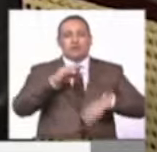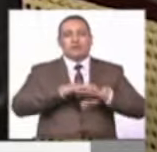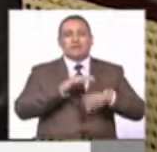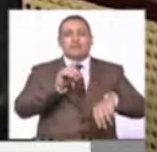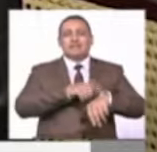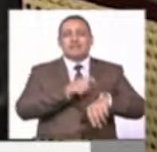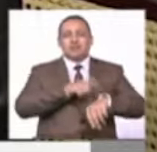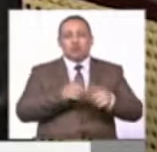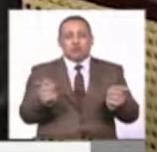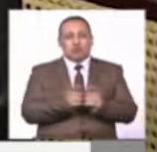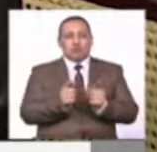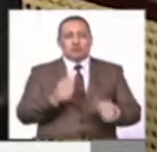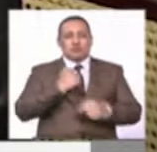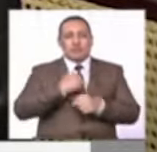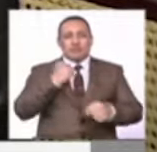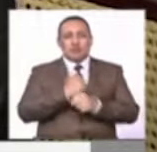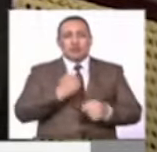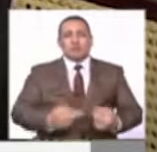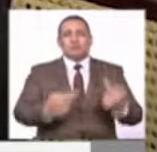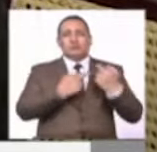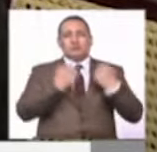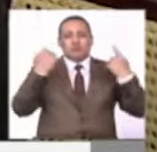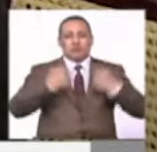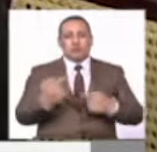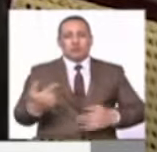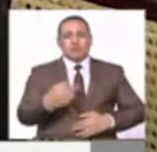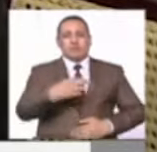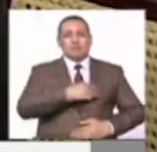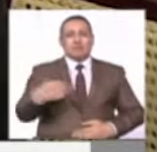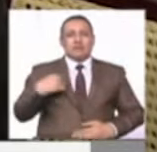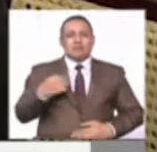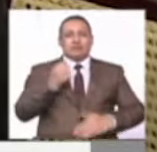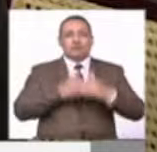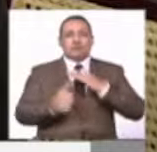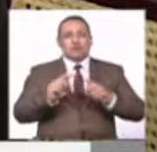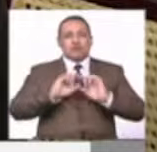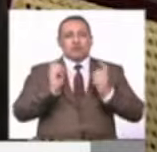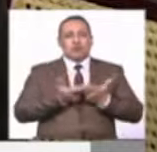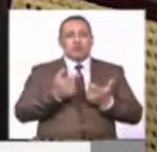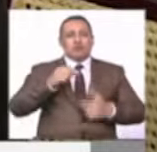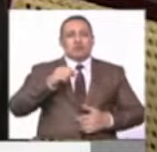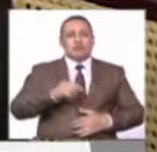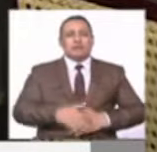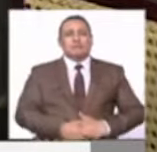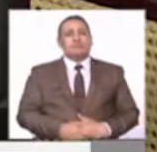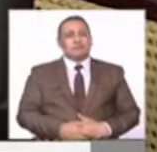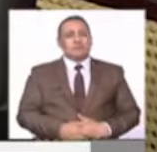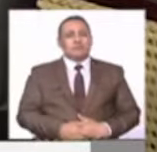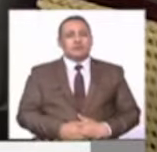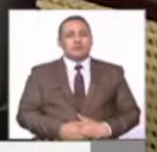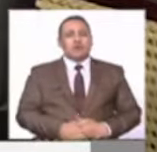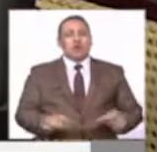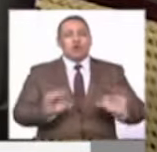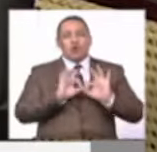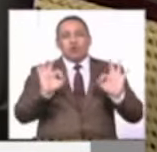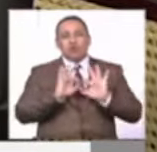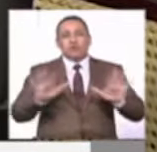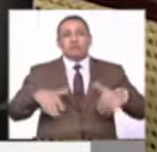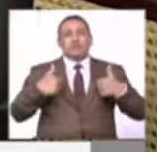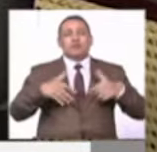temporalmente el ejercicio de la función pública del miembro del pleno de la jnj O también se puede